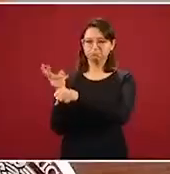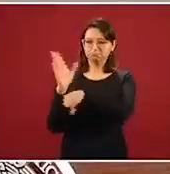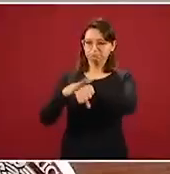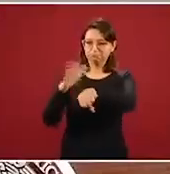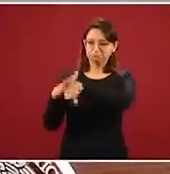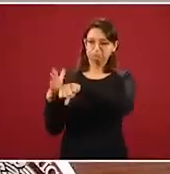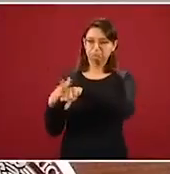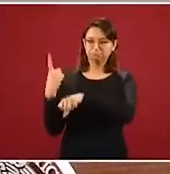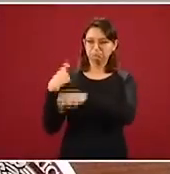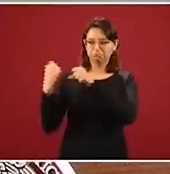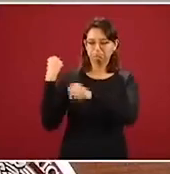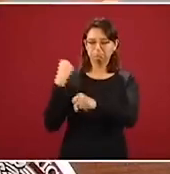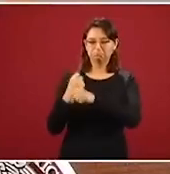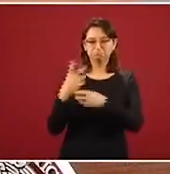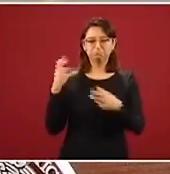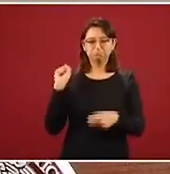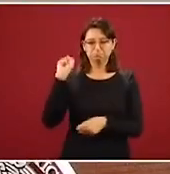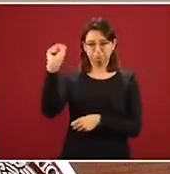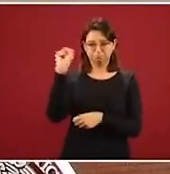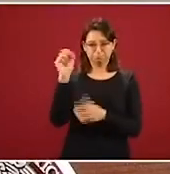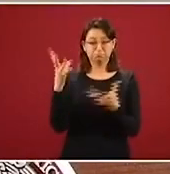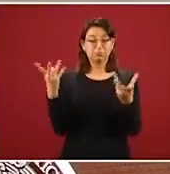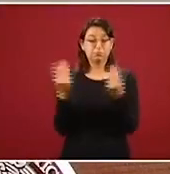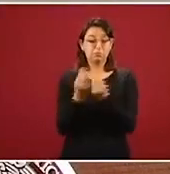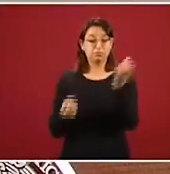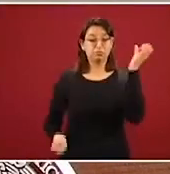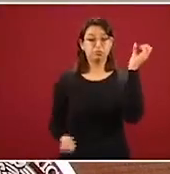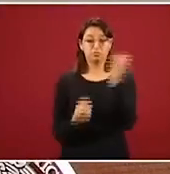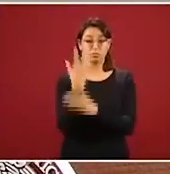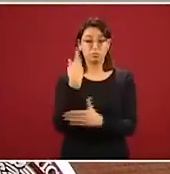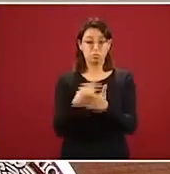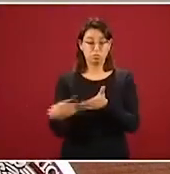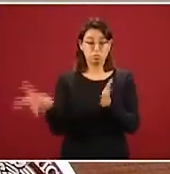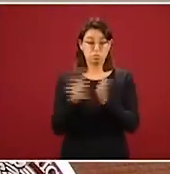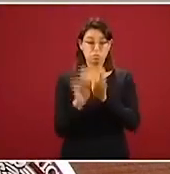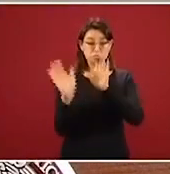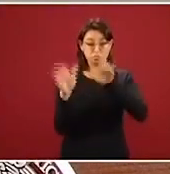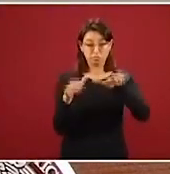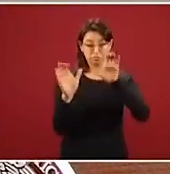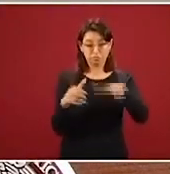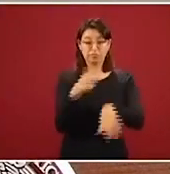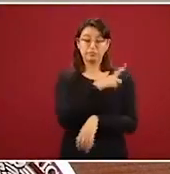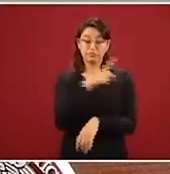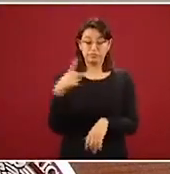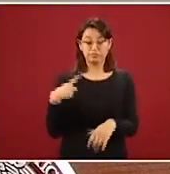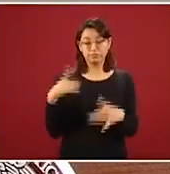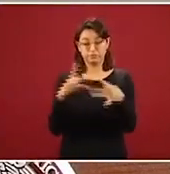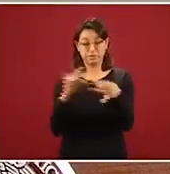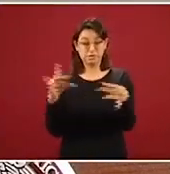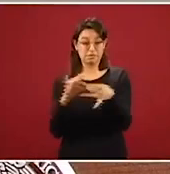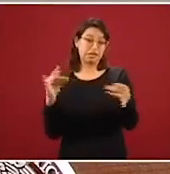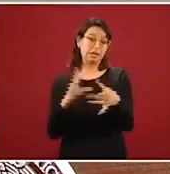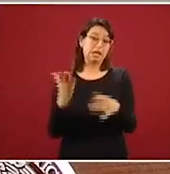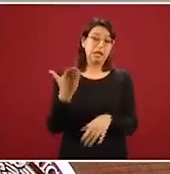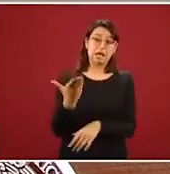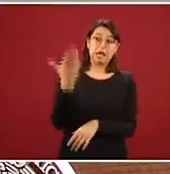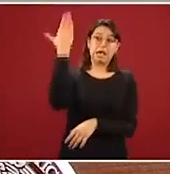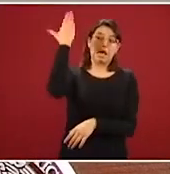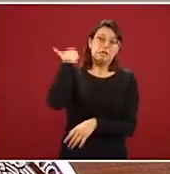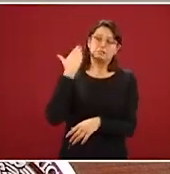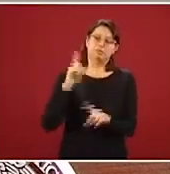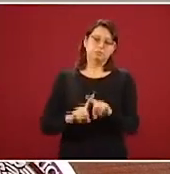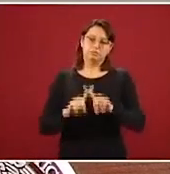junto con el sindicato, primero destacar que antes no se hacía así. Digamos que había en cada